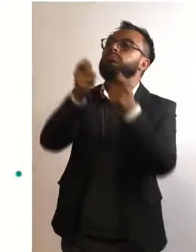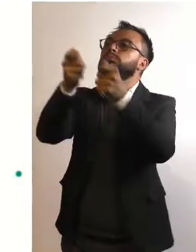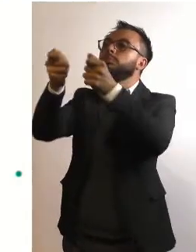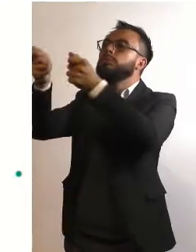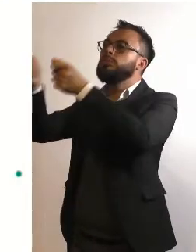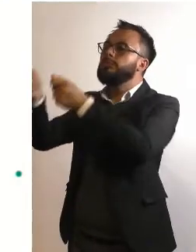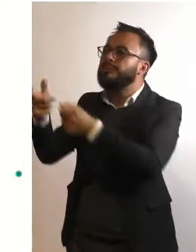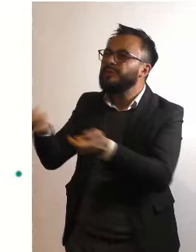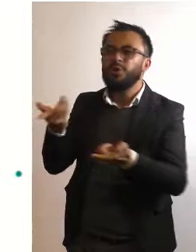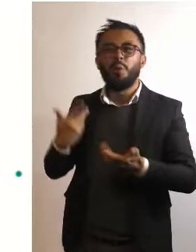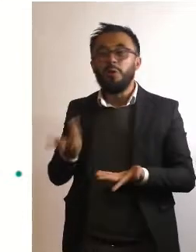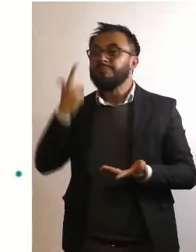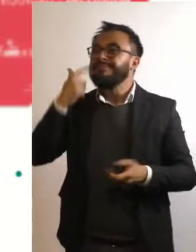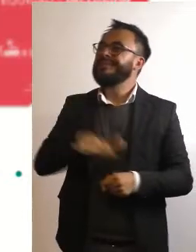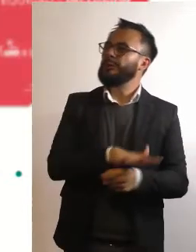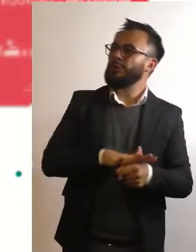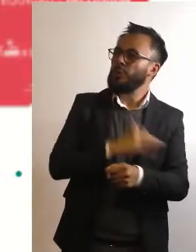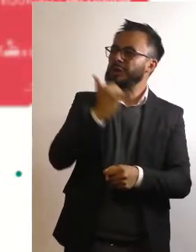Siguiente, por favor.